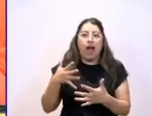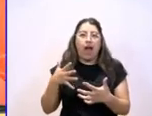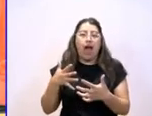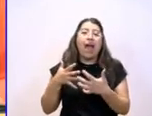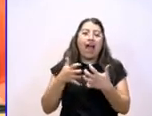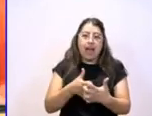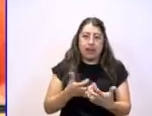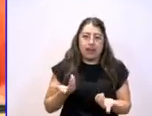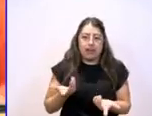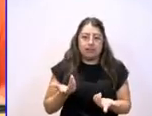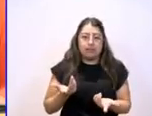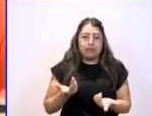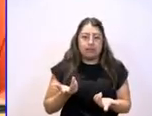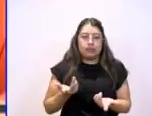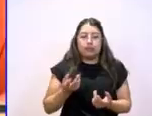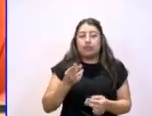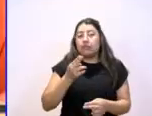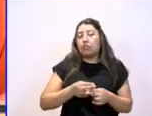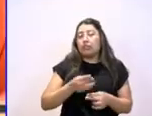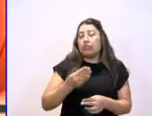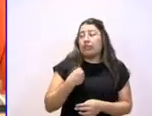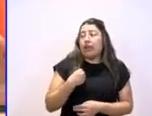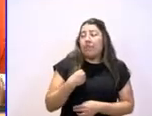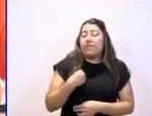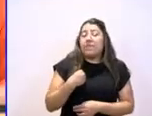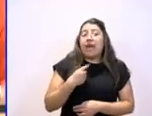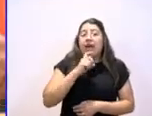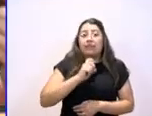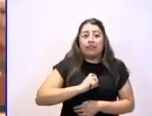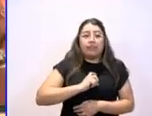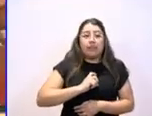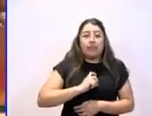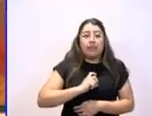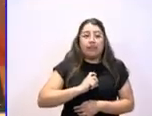presidenta, llámeme a la cuestión lo que considere. Si no dejan